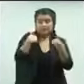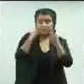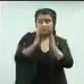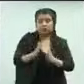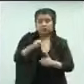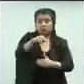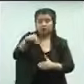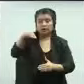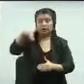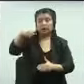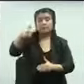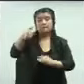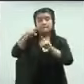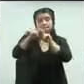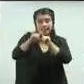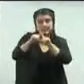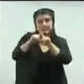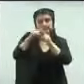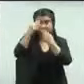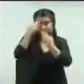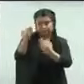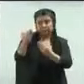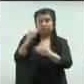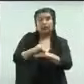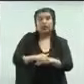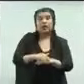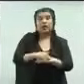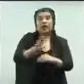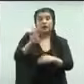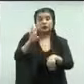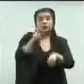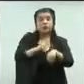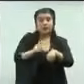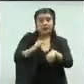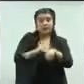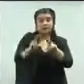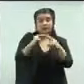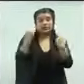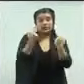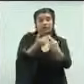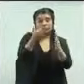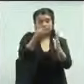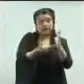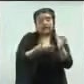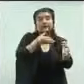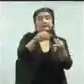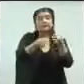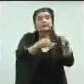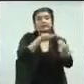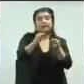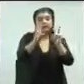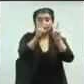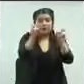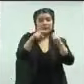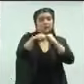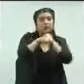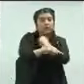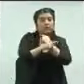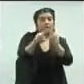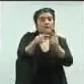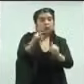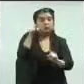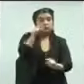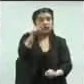que le aprecio mucho, me voy a reunir hoy como a las 4 de la tarde para poderle explicar a él más, pero quiero que usted lo